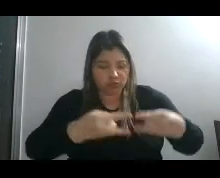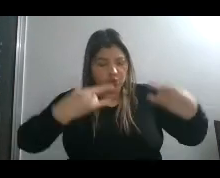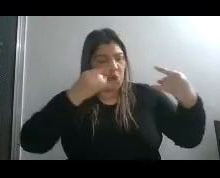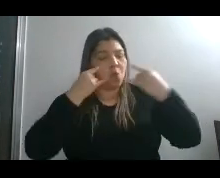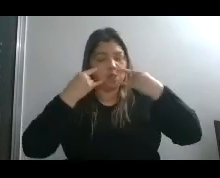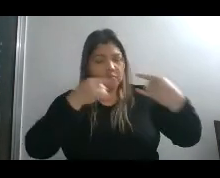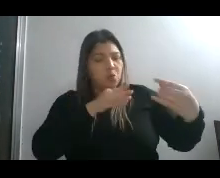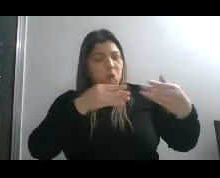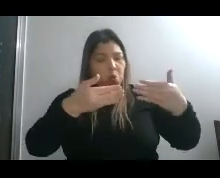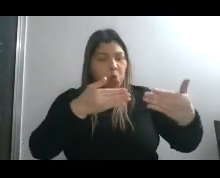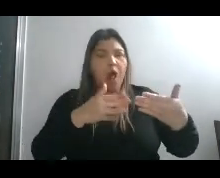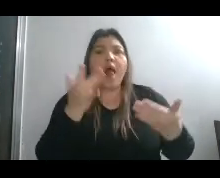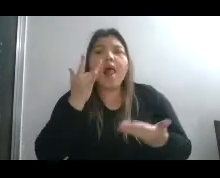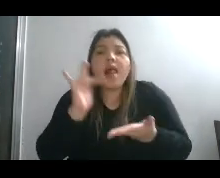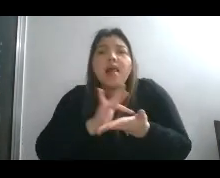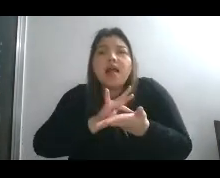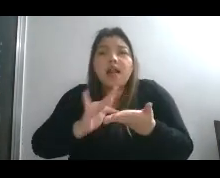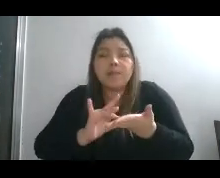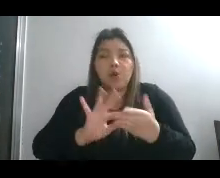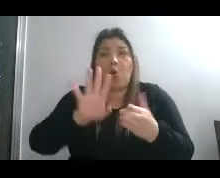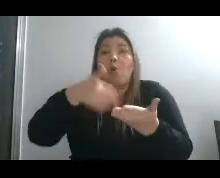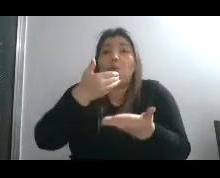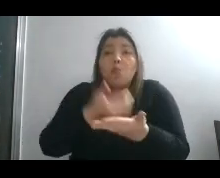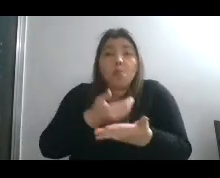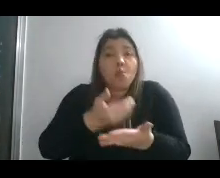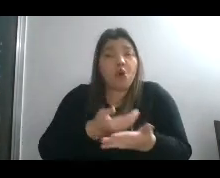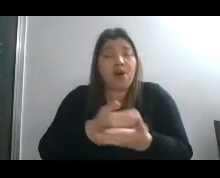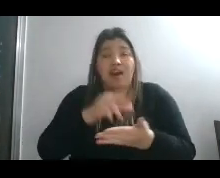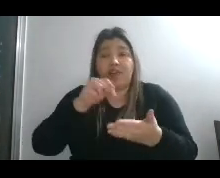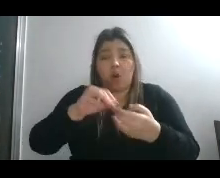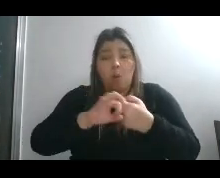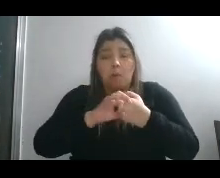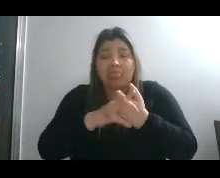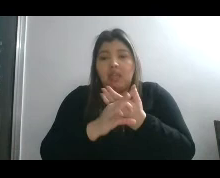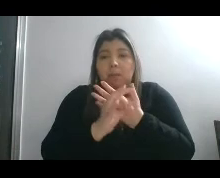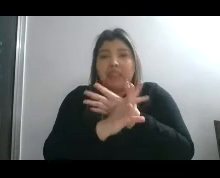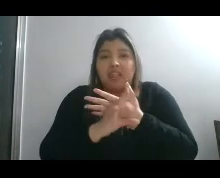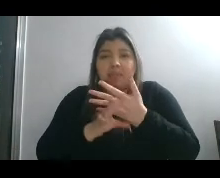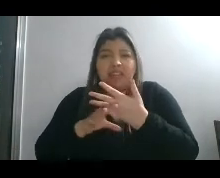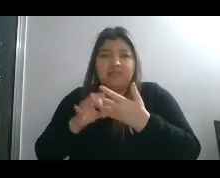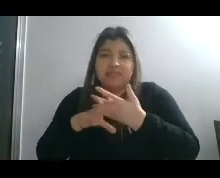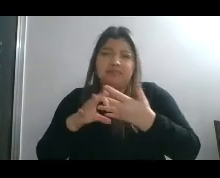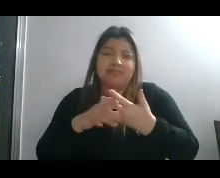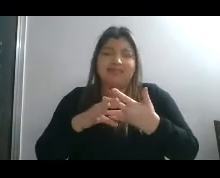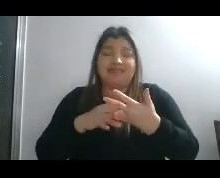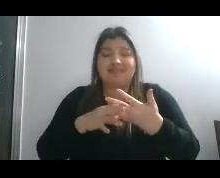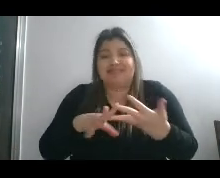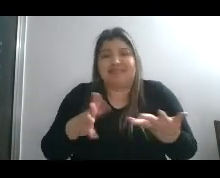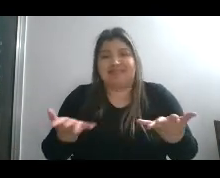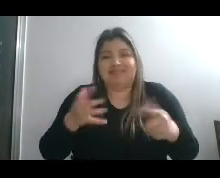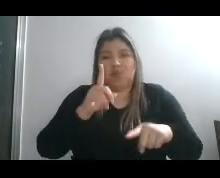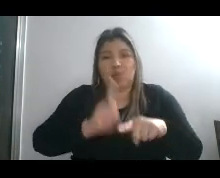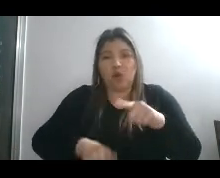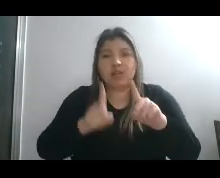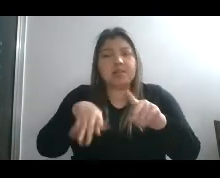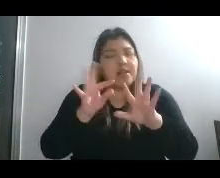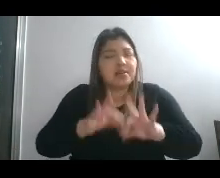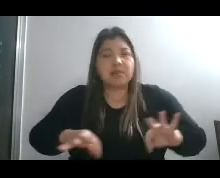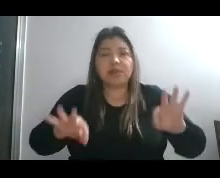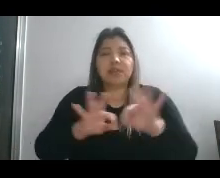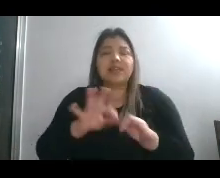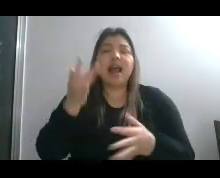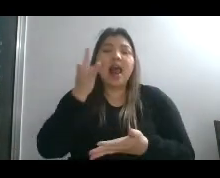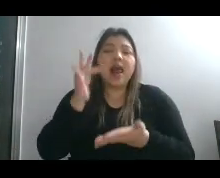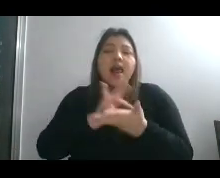esté húmeda y que no esté deteriorada. Obviamente manipularla siempre con las manos limpias y evitar dejarme la nariz